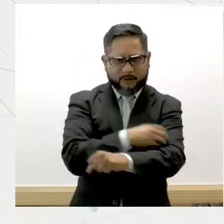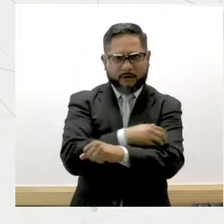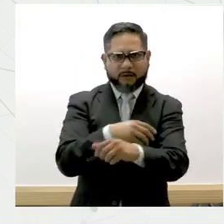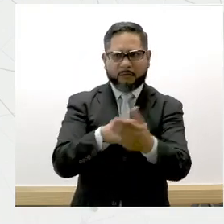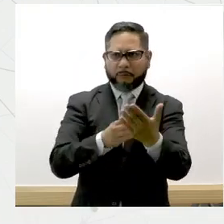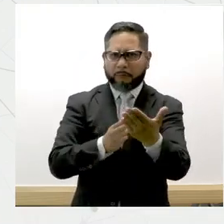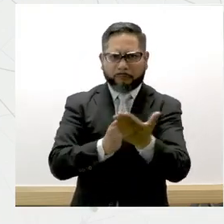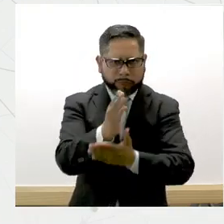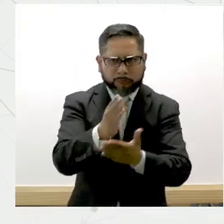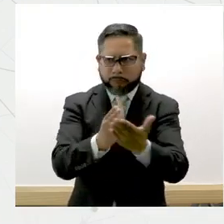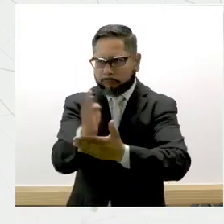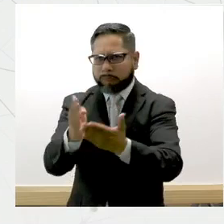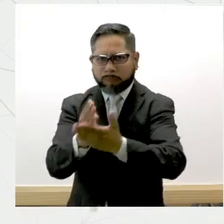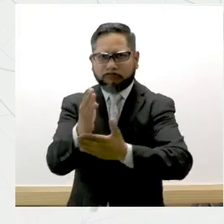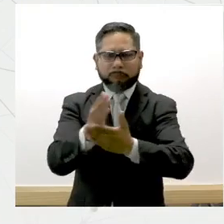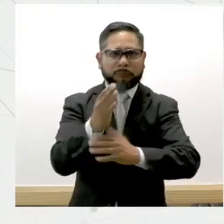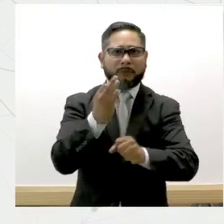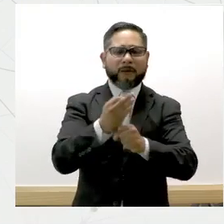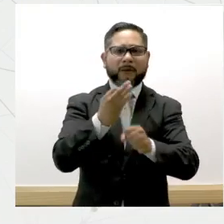las de nuestra vida están siendo impactadas.